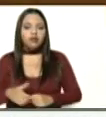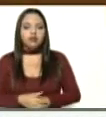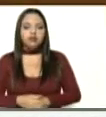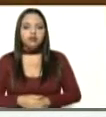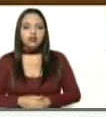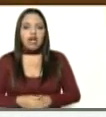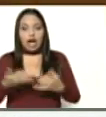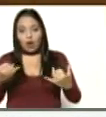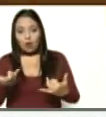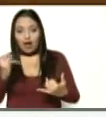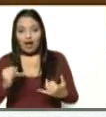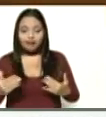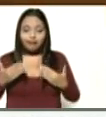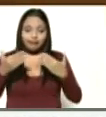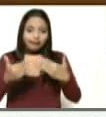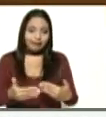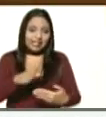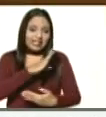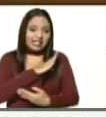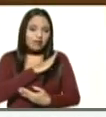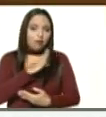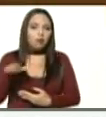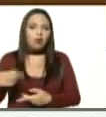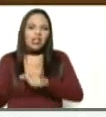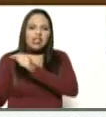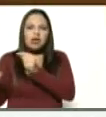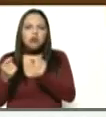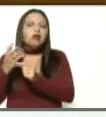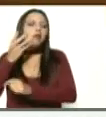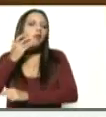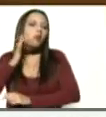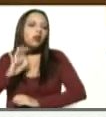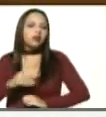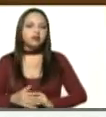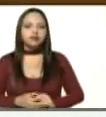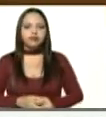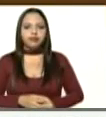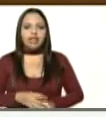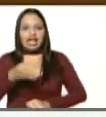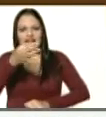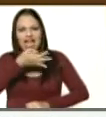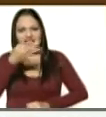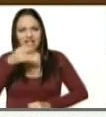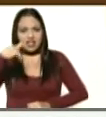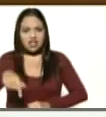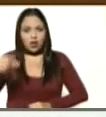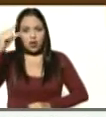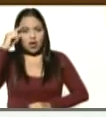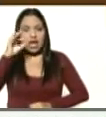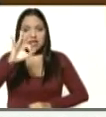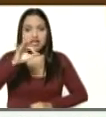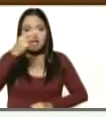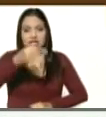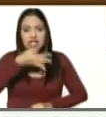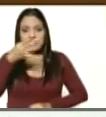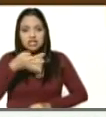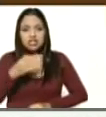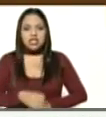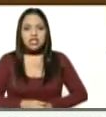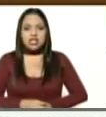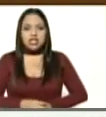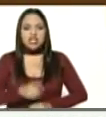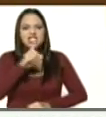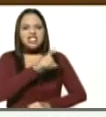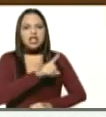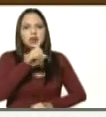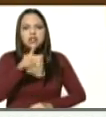nosotros estamos atravesando para discutir, por ejemplo, que en la tarde del día de hoy, a partir de las 3 de la tarde, en los 119